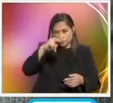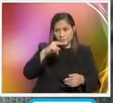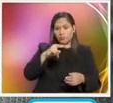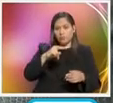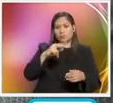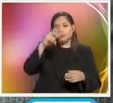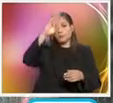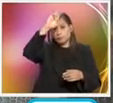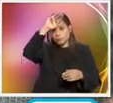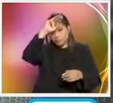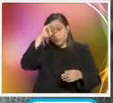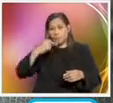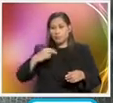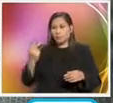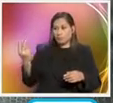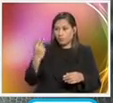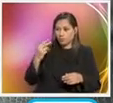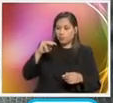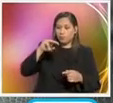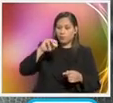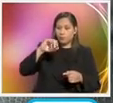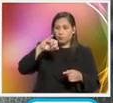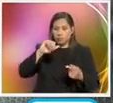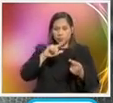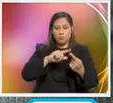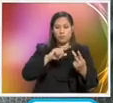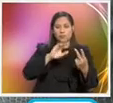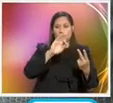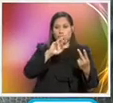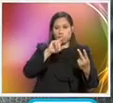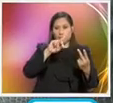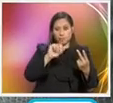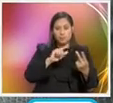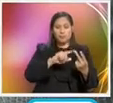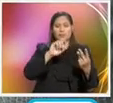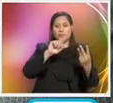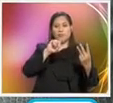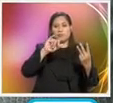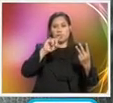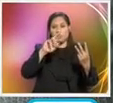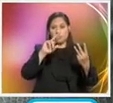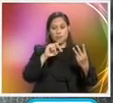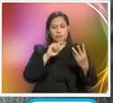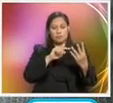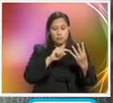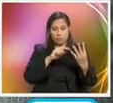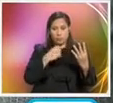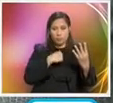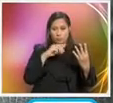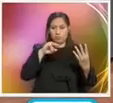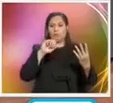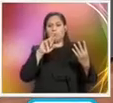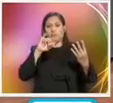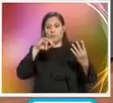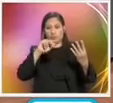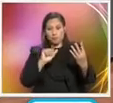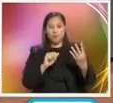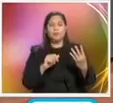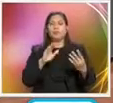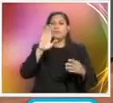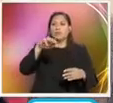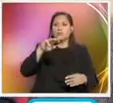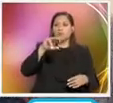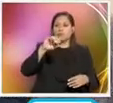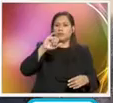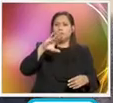Monterrey, en la que estamos Mónica Huarte, Fernanda Borges, Alejandro de la Madrid y una servidora, Mariana Garza. Muy bien, oye Mónica, y